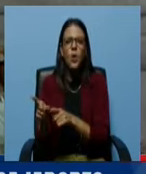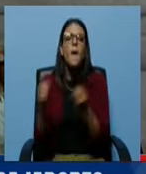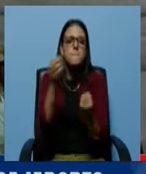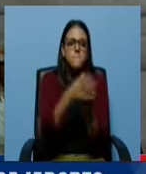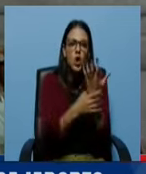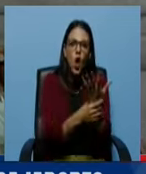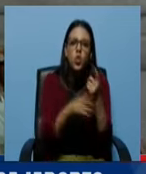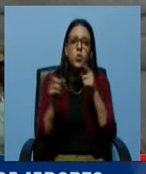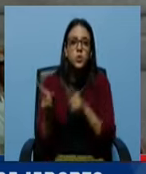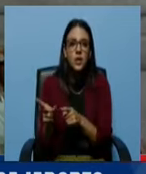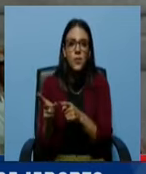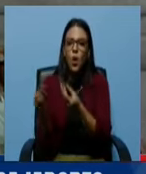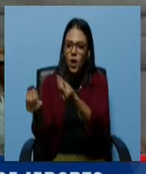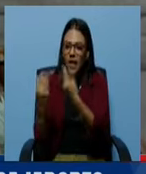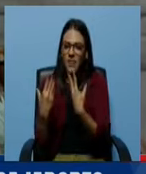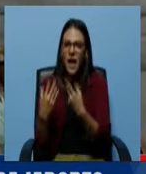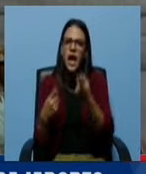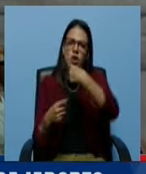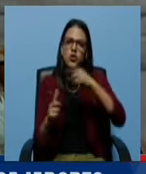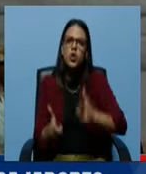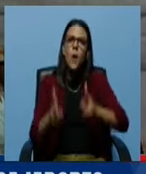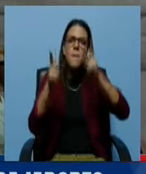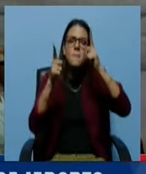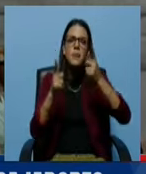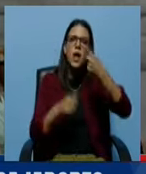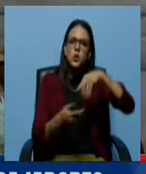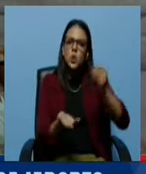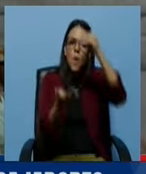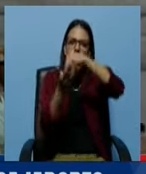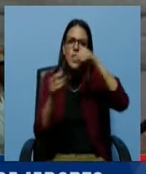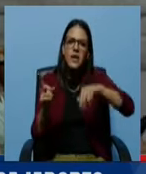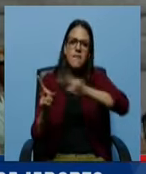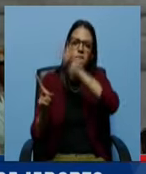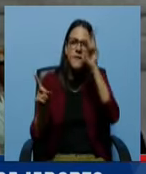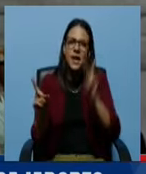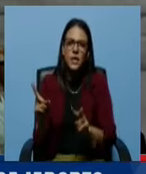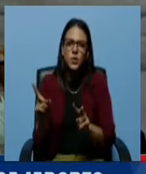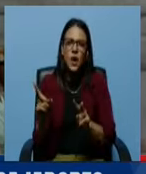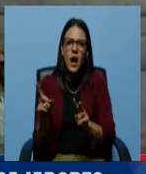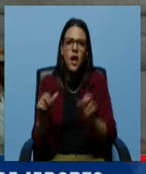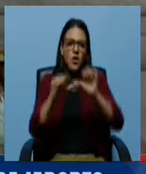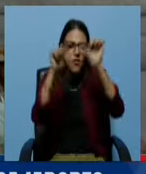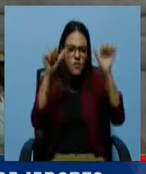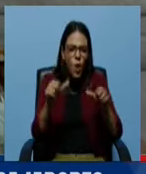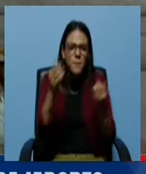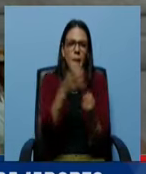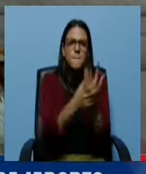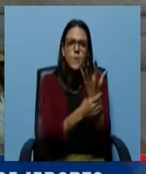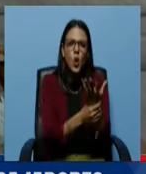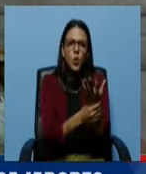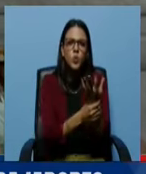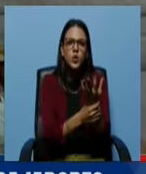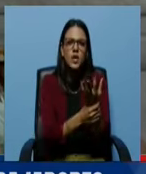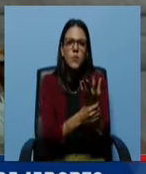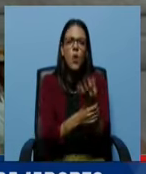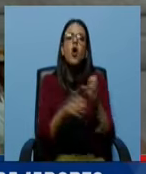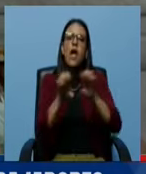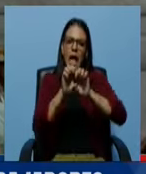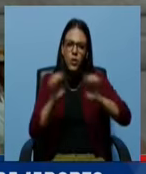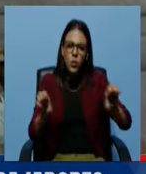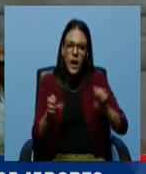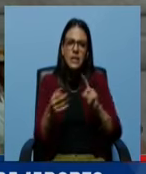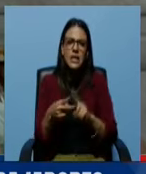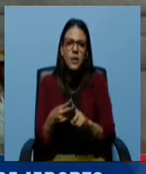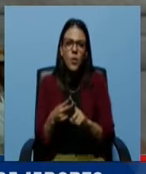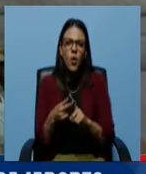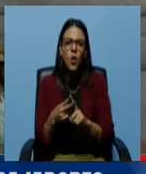productivo que permita instalar en Venezuela el modelo productivo, educativo